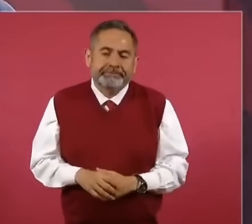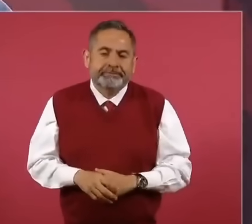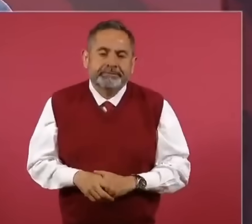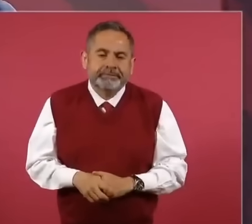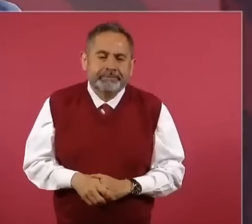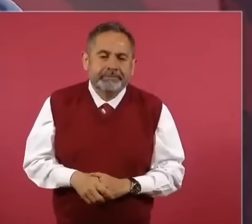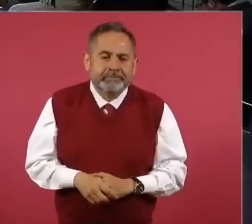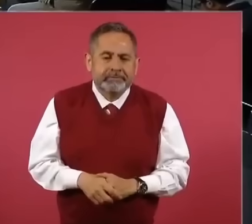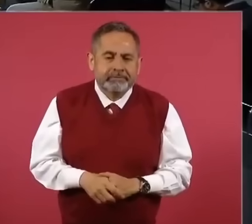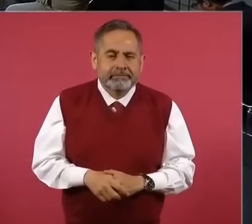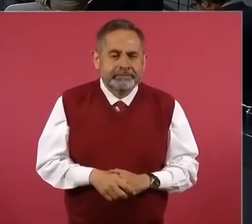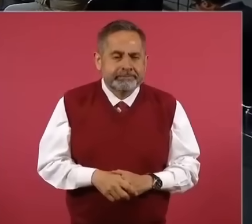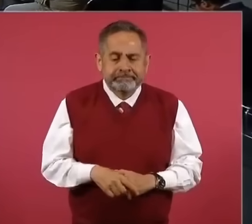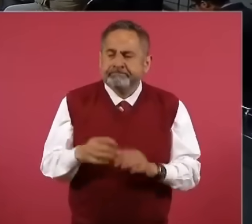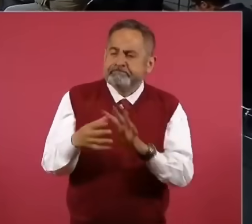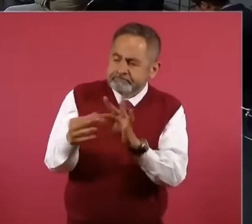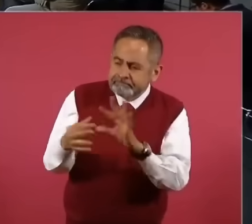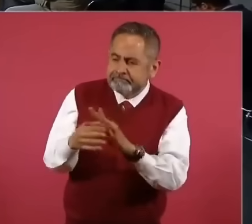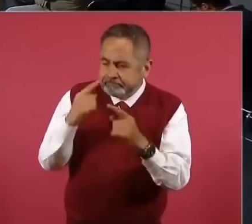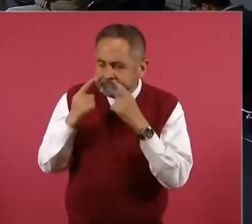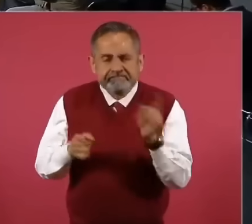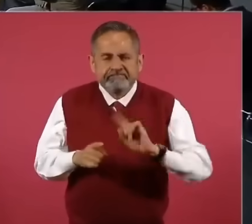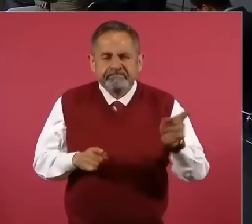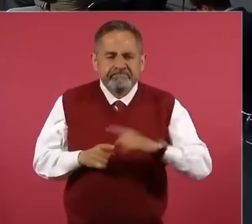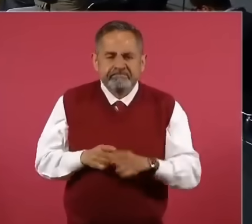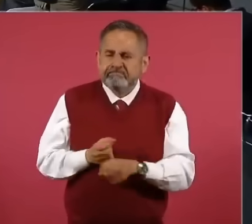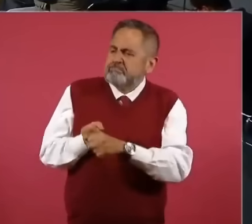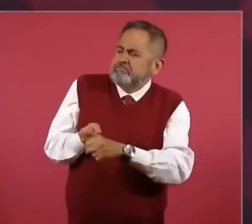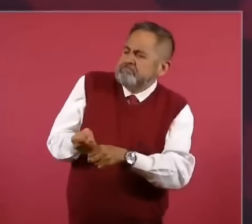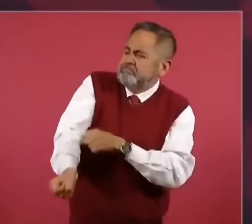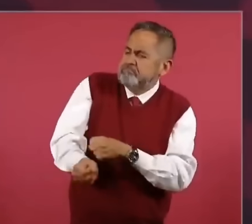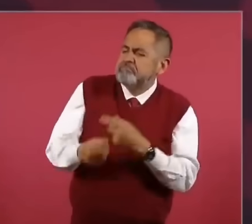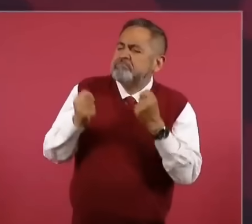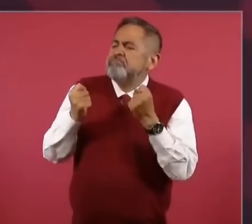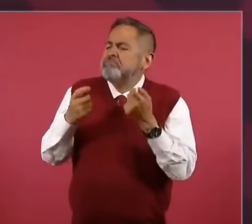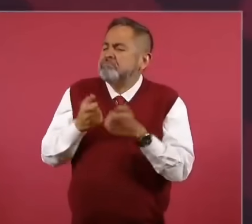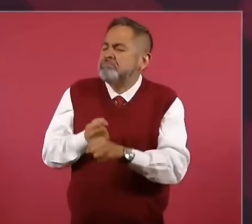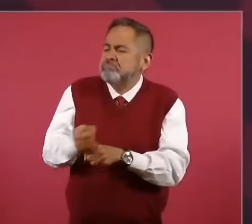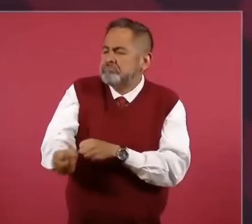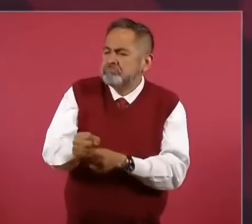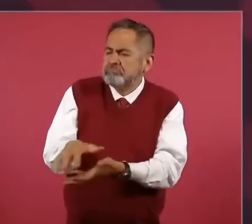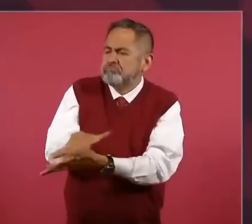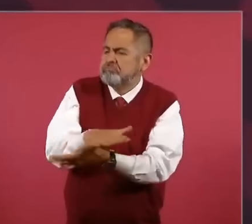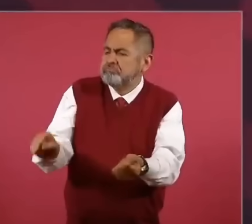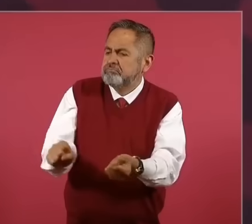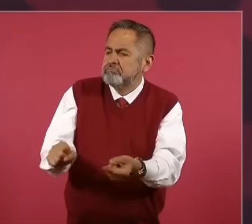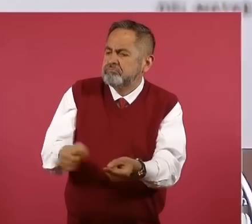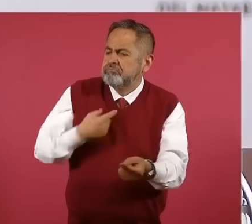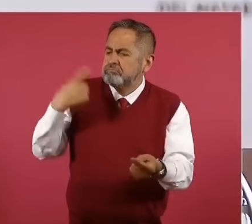Sí, no convencer, no persuadir, sino destruir.